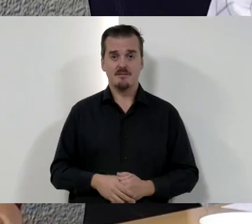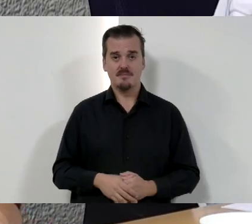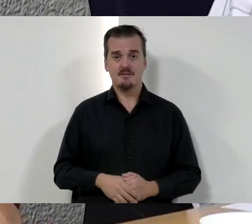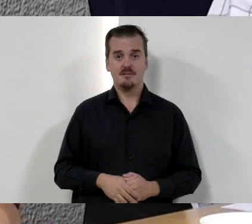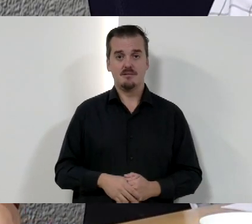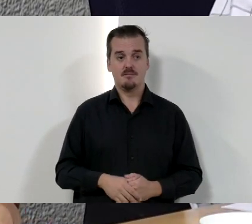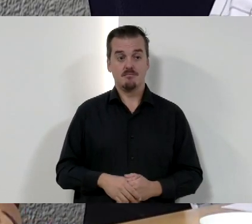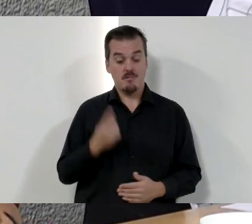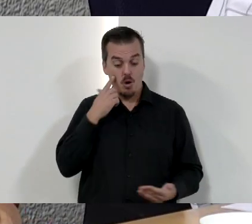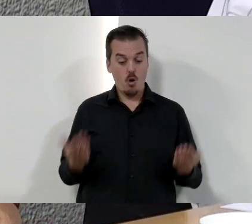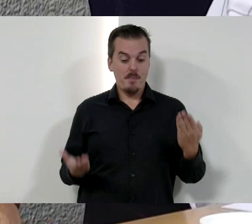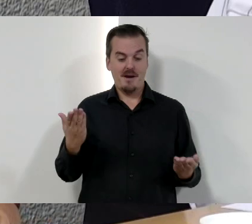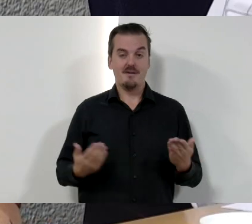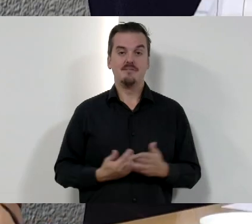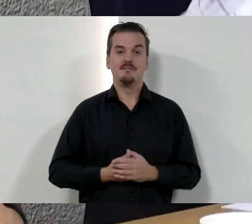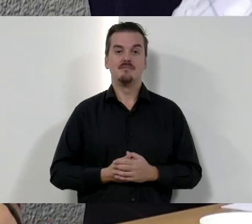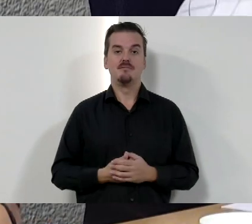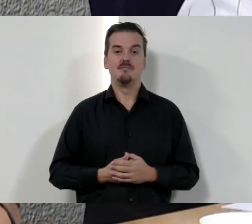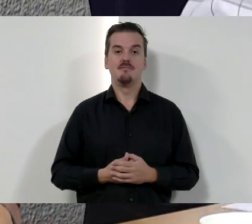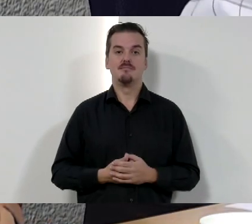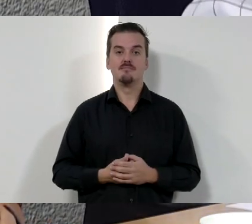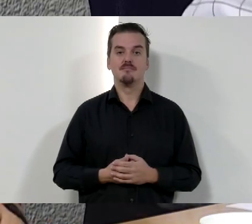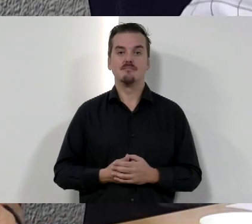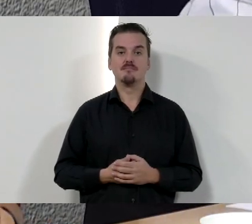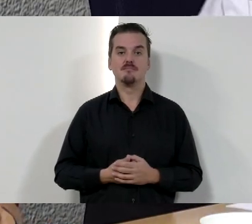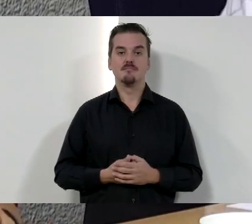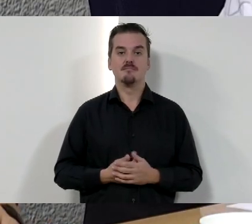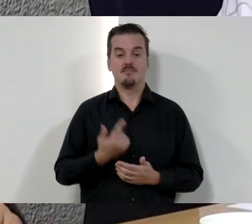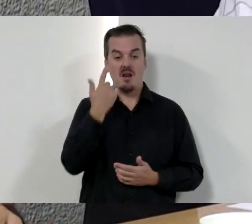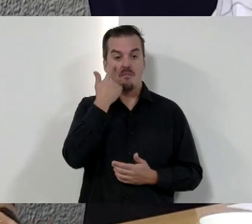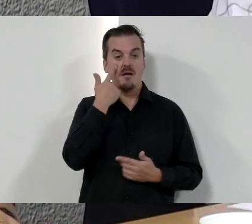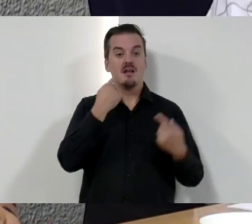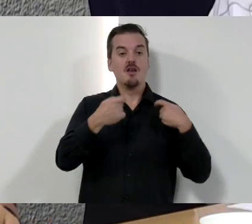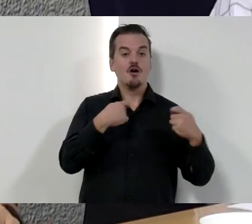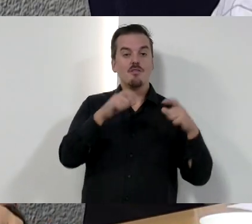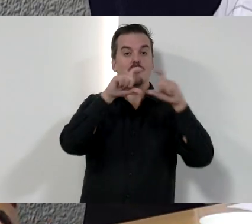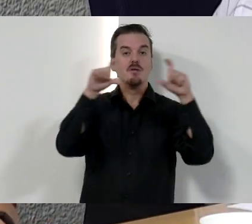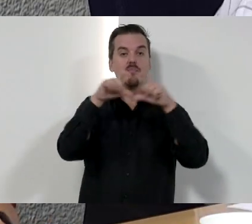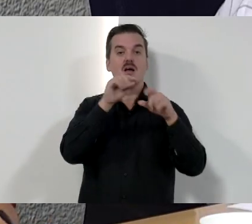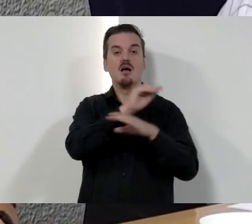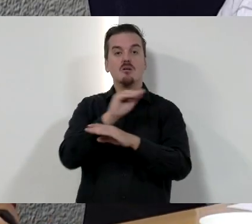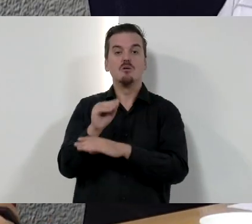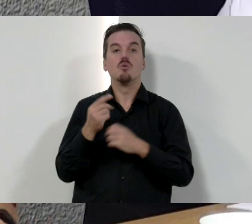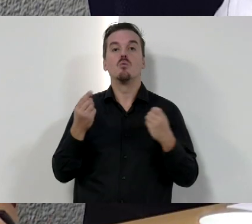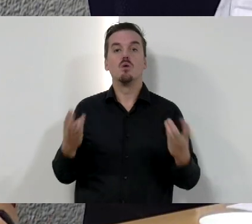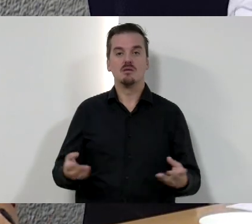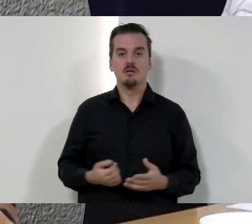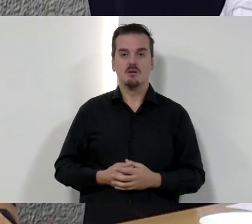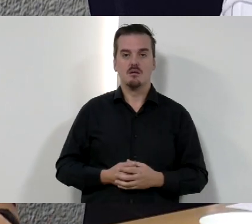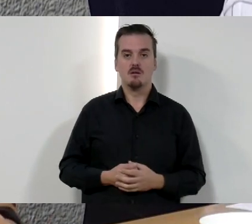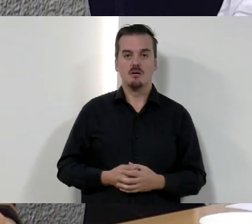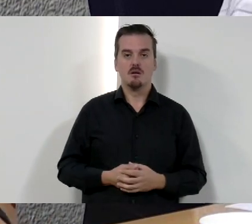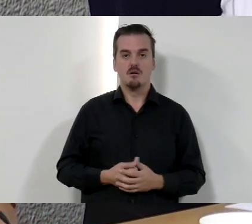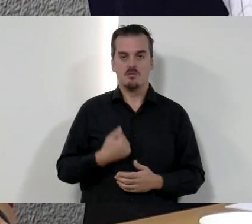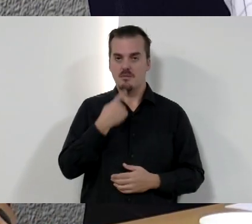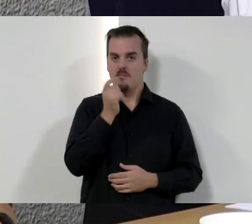y compare y cuántas ayudas a negocios y empresas dio en estos 4 años. Una palabra, solo